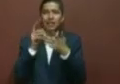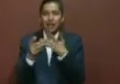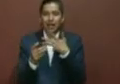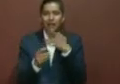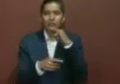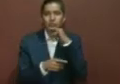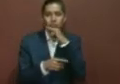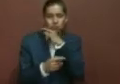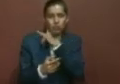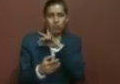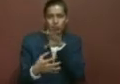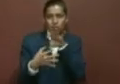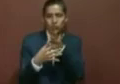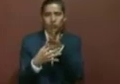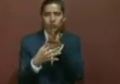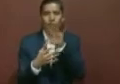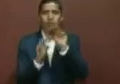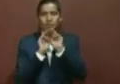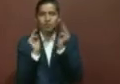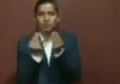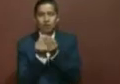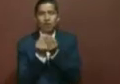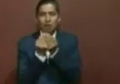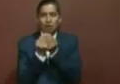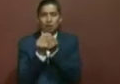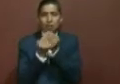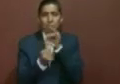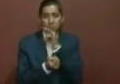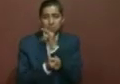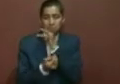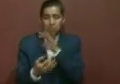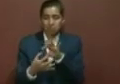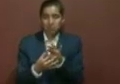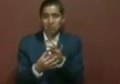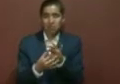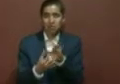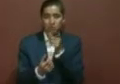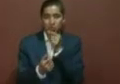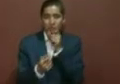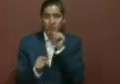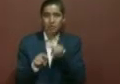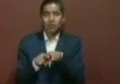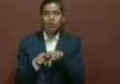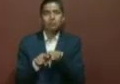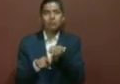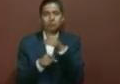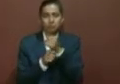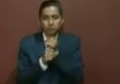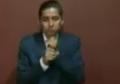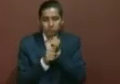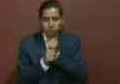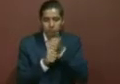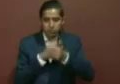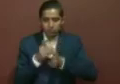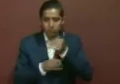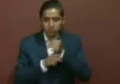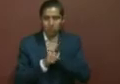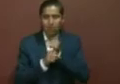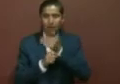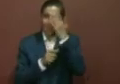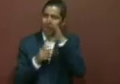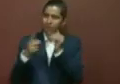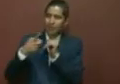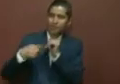vinculados a actividades ilícitas y entonces pues se procedió a hacer la investigación correspondiente. Como ustedes